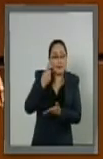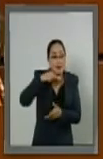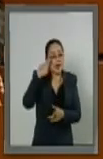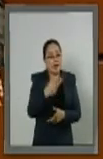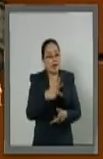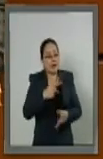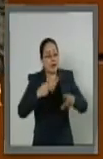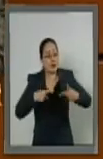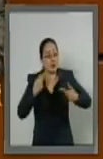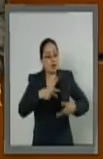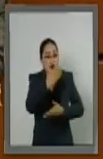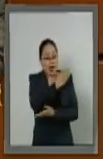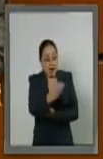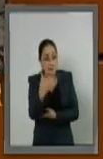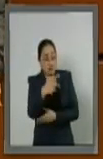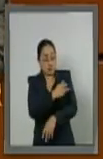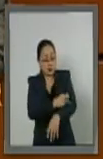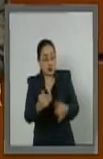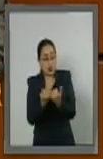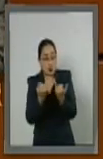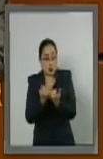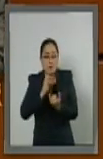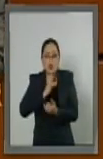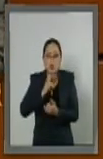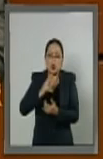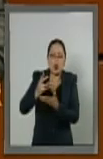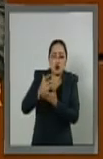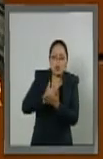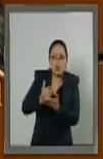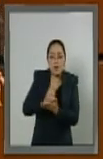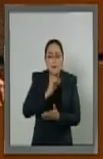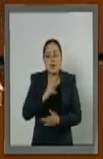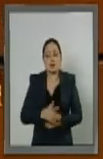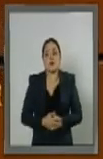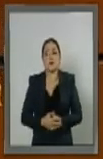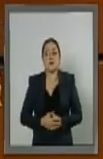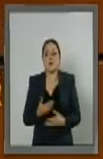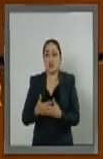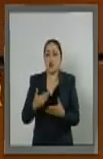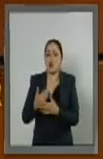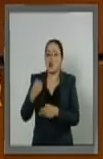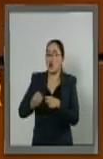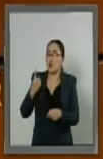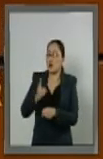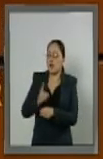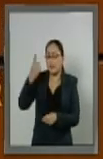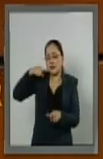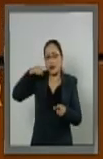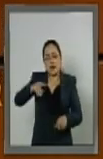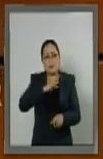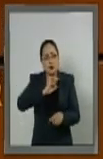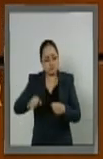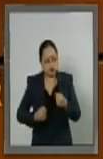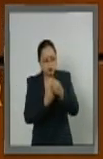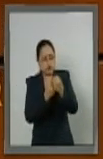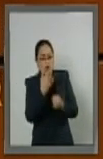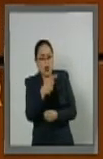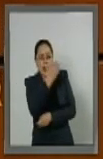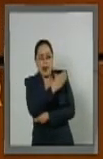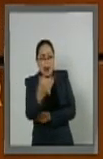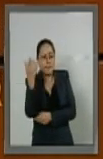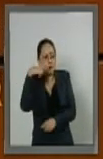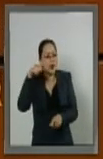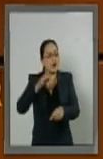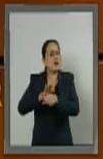productores y a todas sus familias. Creo que esta es la oportunidad histórica de fortalecer al sector primario para que